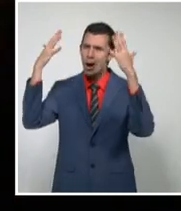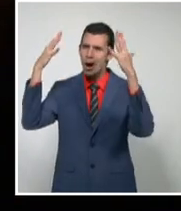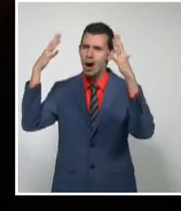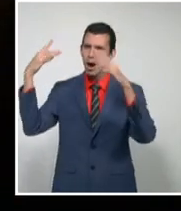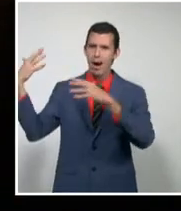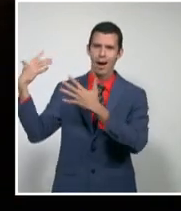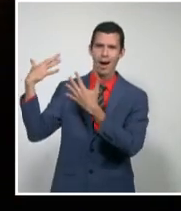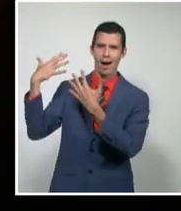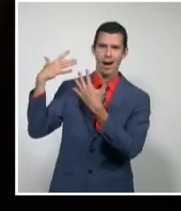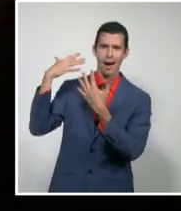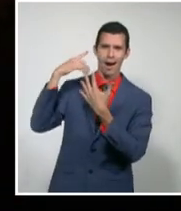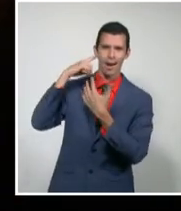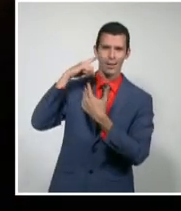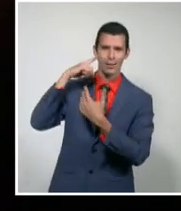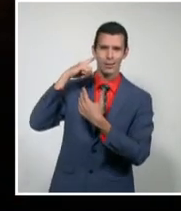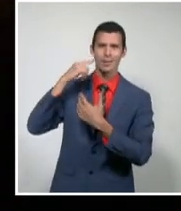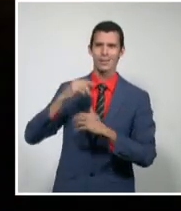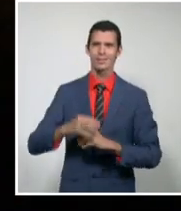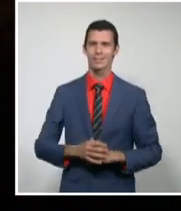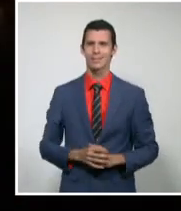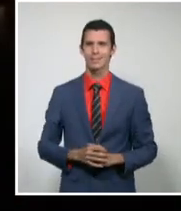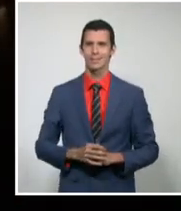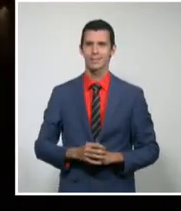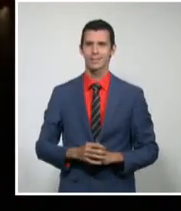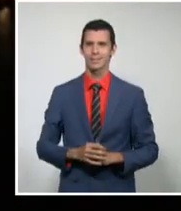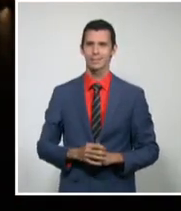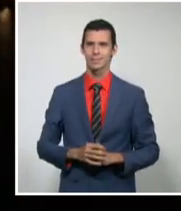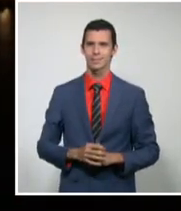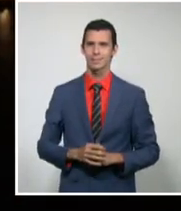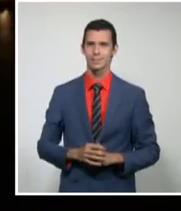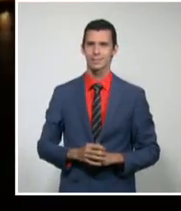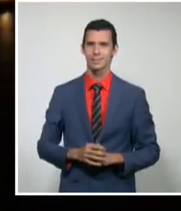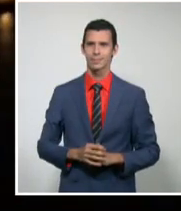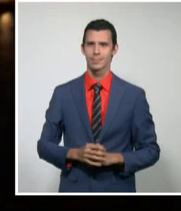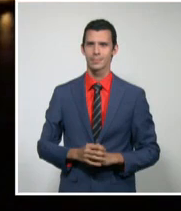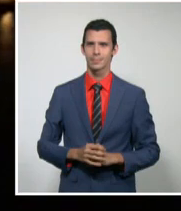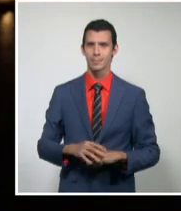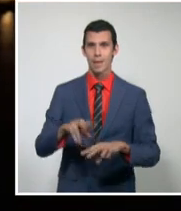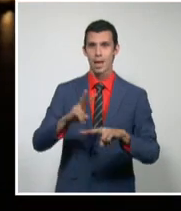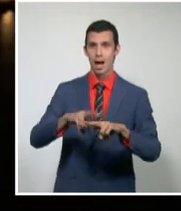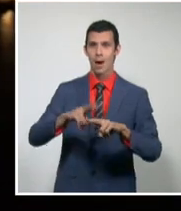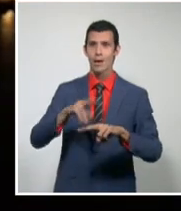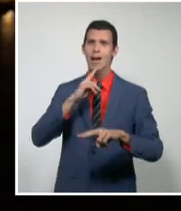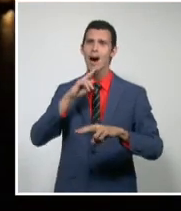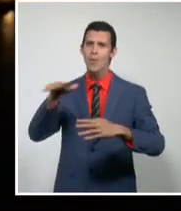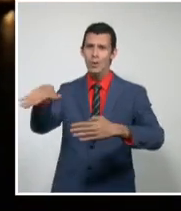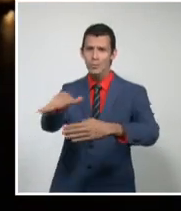héroes de estos tiempos cruza velozmente la bahía de la habana